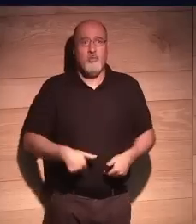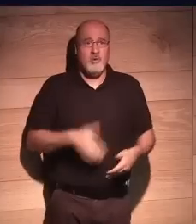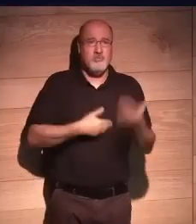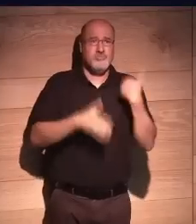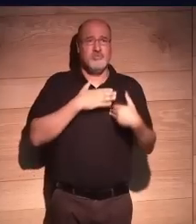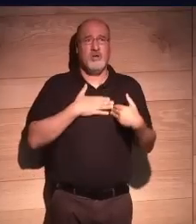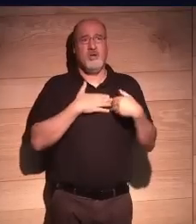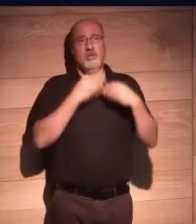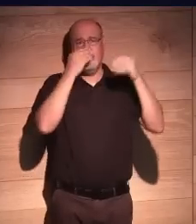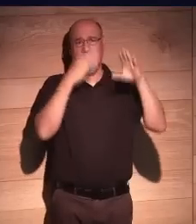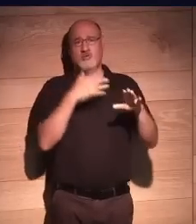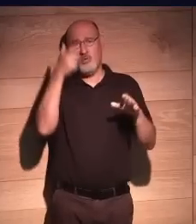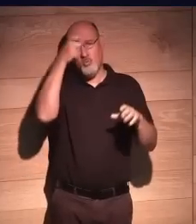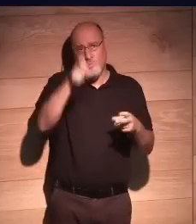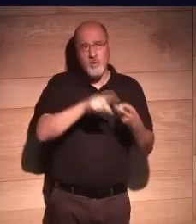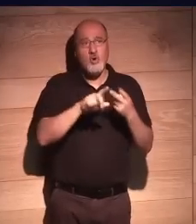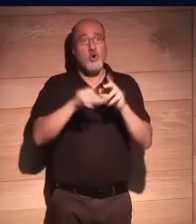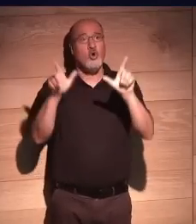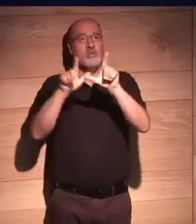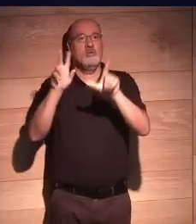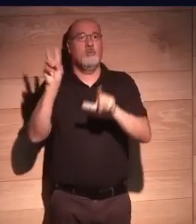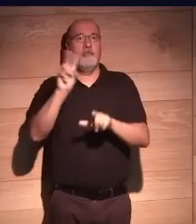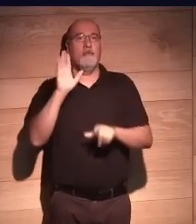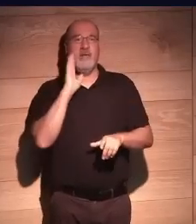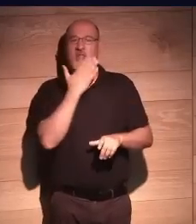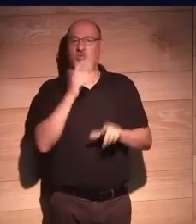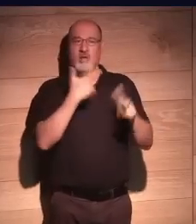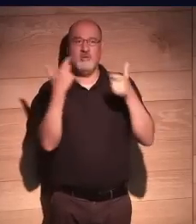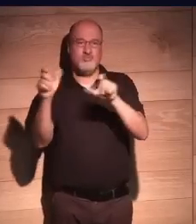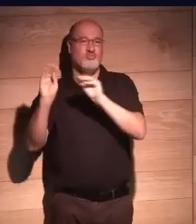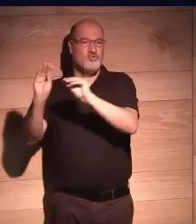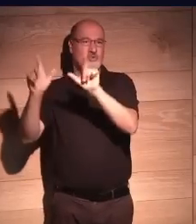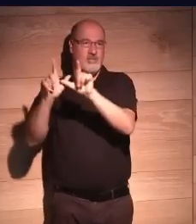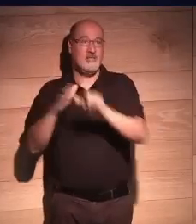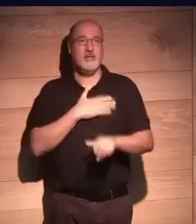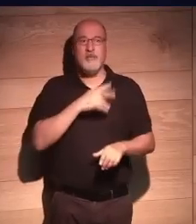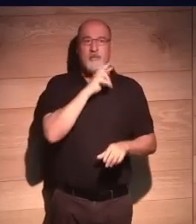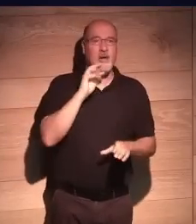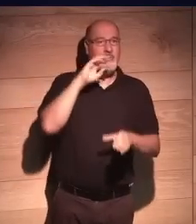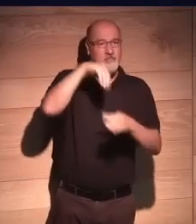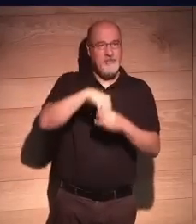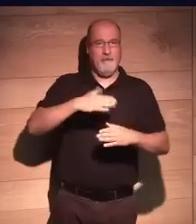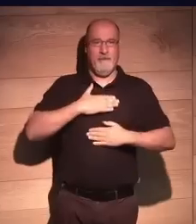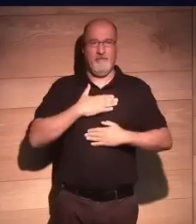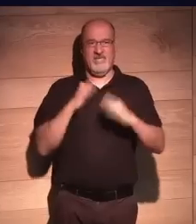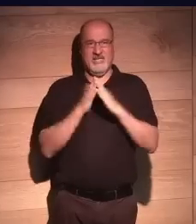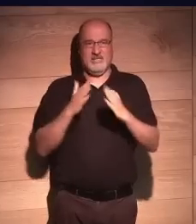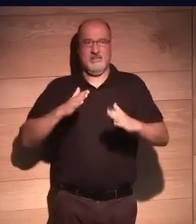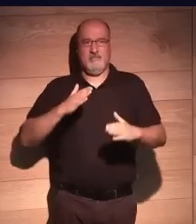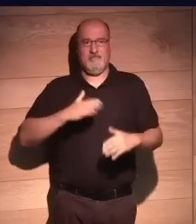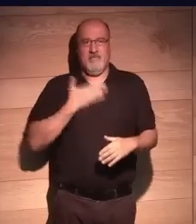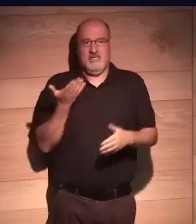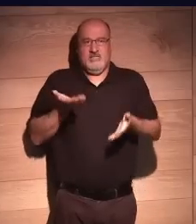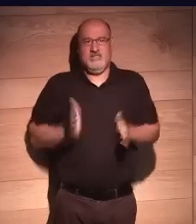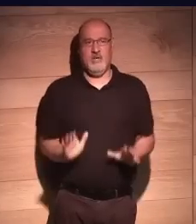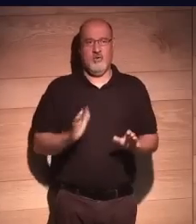un Pueblo o volvemos a la televisión de Venezuela. No quiero los valores. Los valores los quiero en mi casa, con mis hijos,